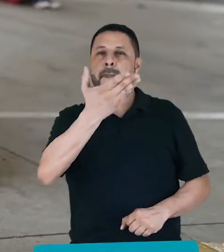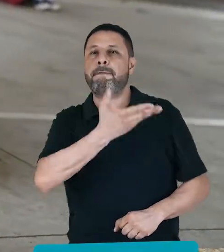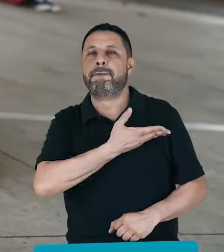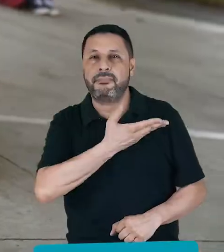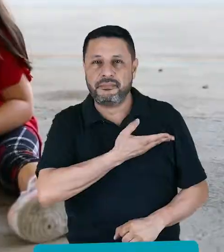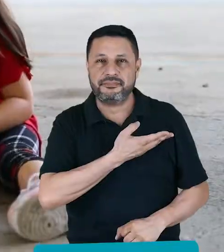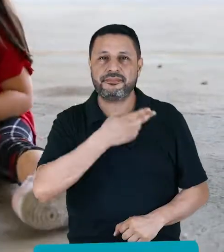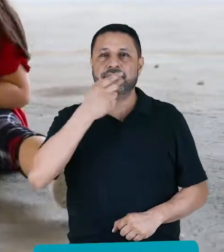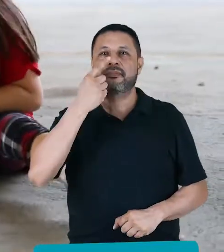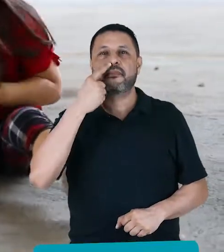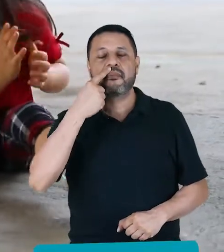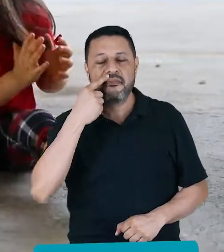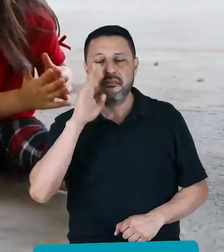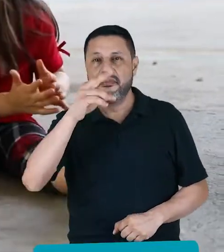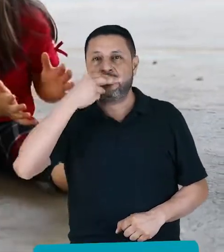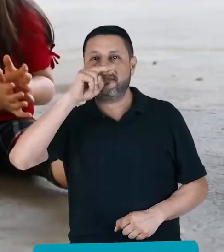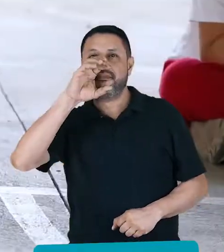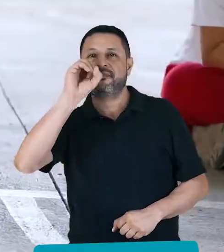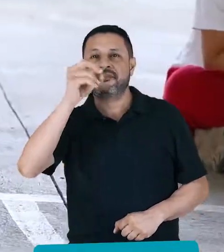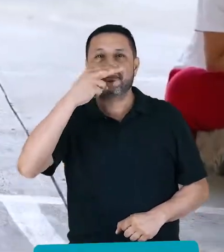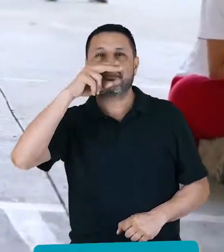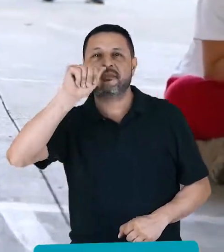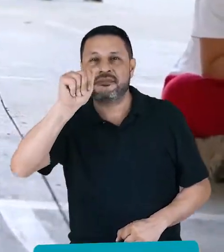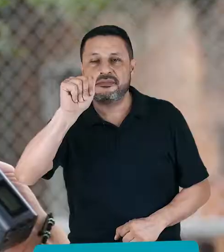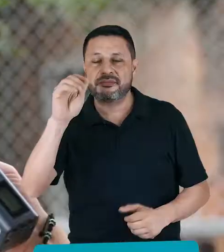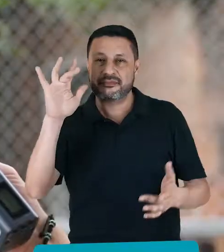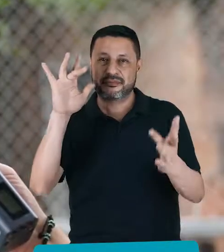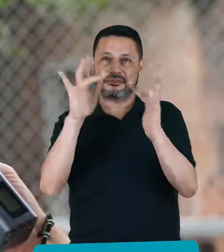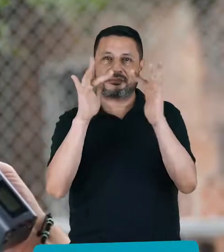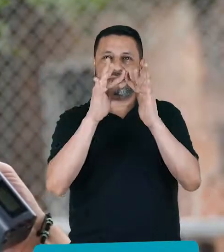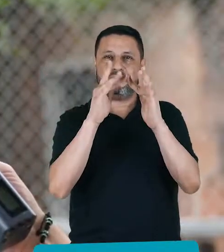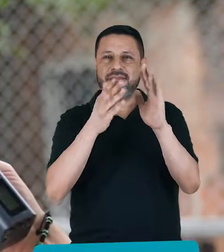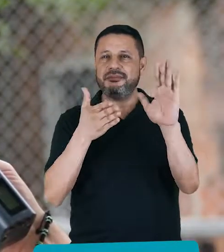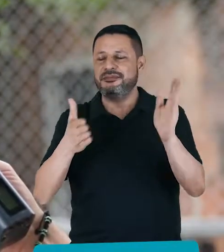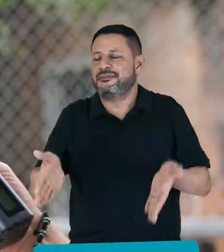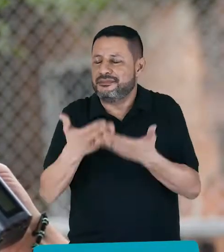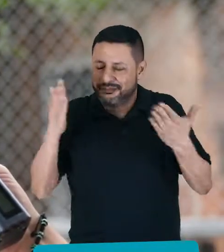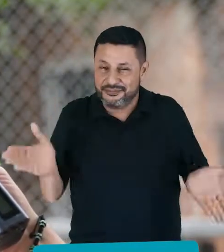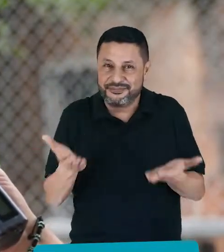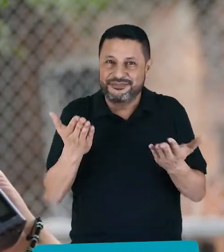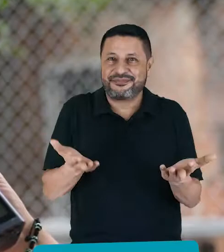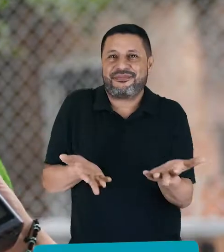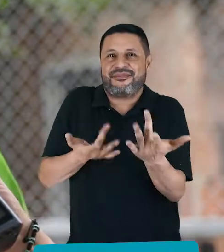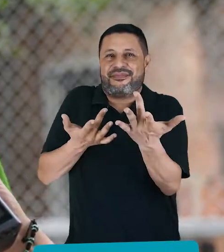a todas esas madres, a todos esos niños, padres que hemos intervenido.